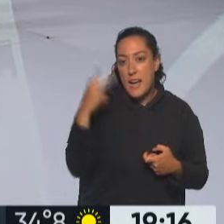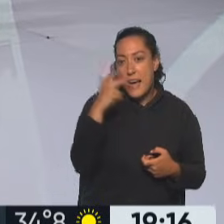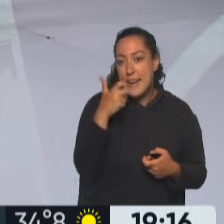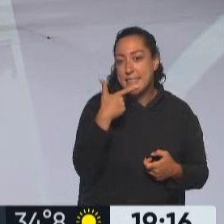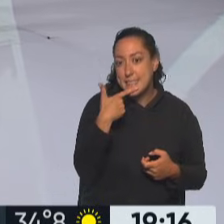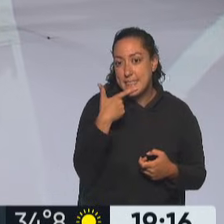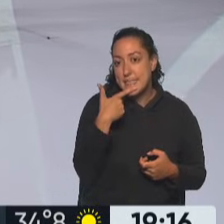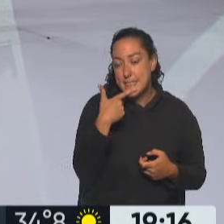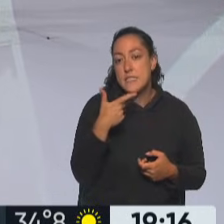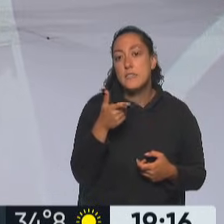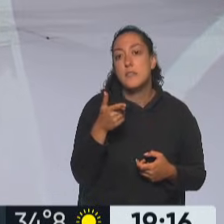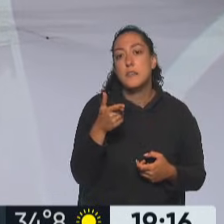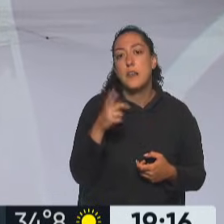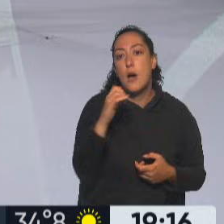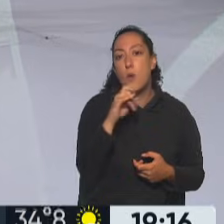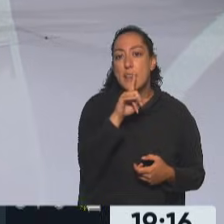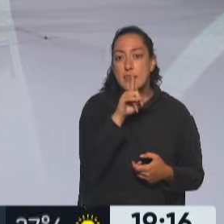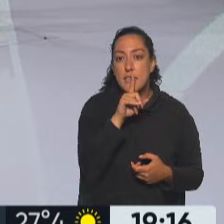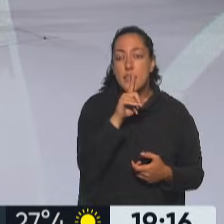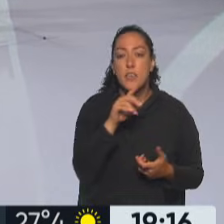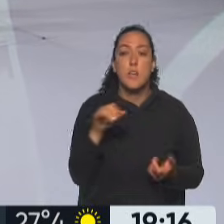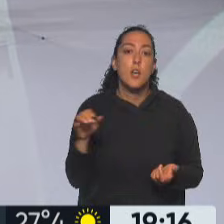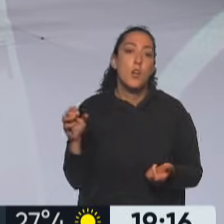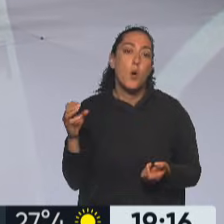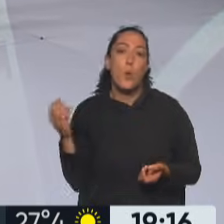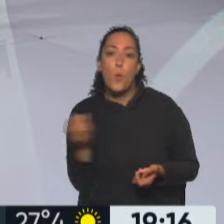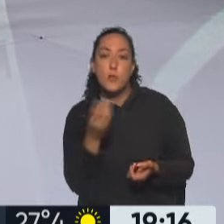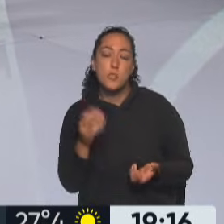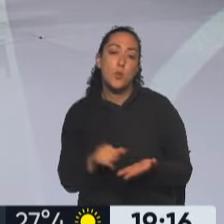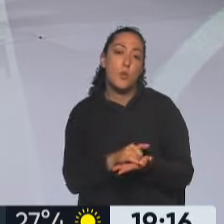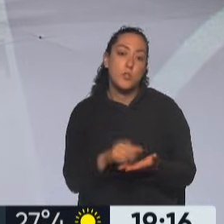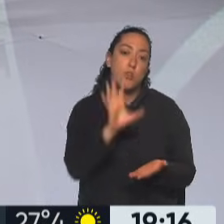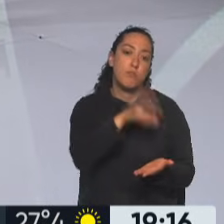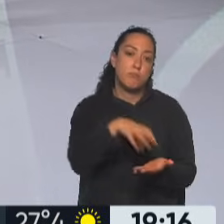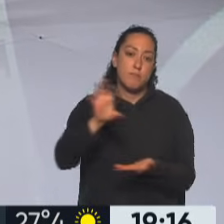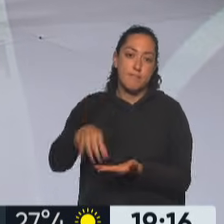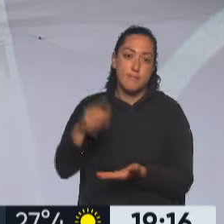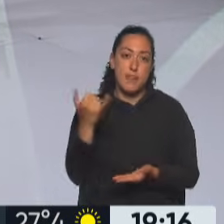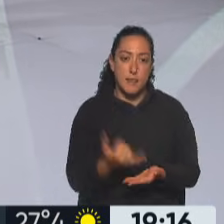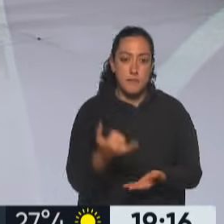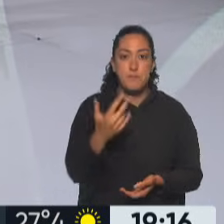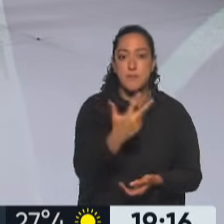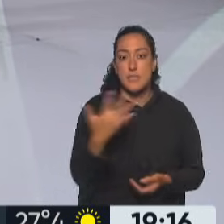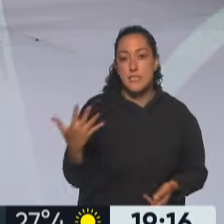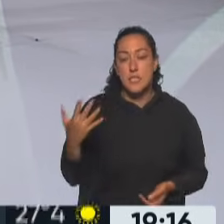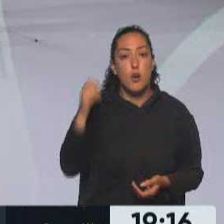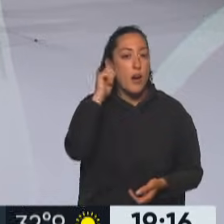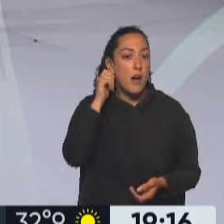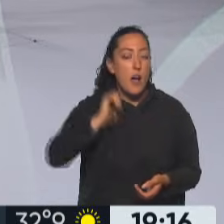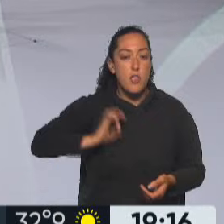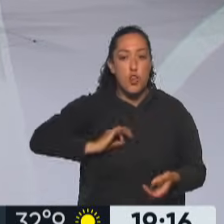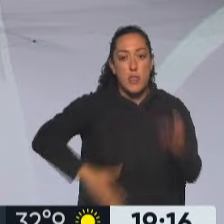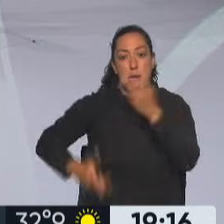Lauren and Westler, que tiene sede en Washington y en Nueva York. Barry Pollack, entonces, 35 años de experiencia en